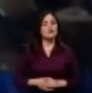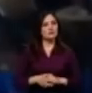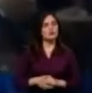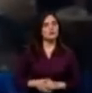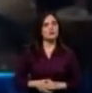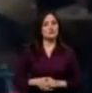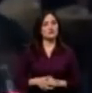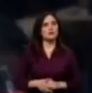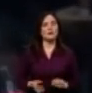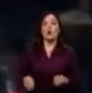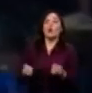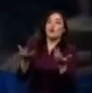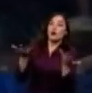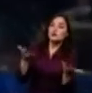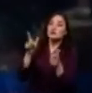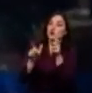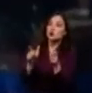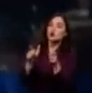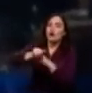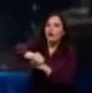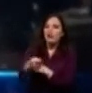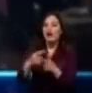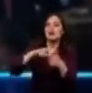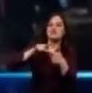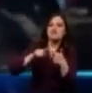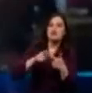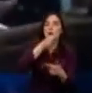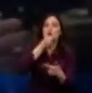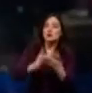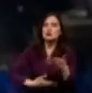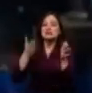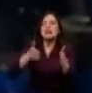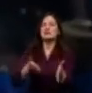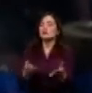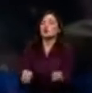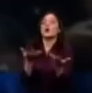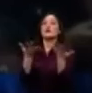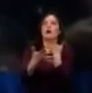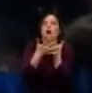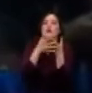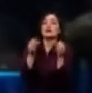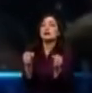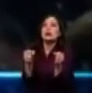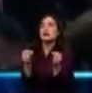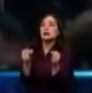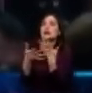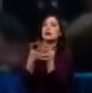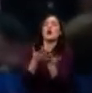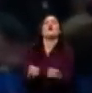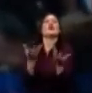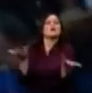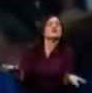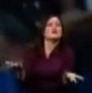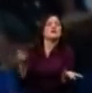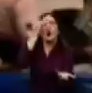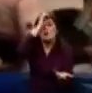país. ¿Cuántos de esos medios o cuántos de esos periodistas están en prisión o encarcelados por